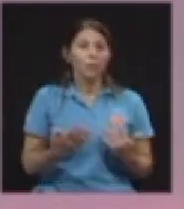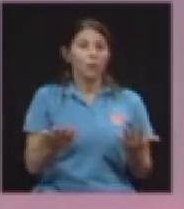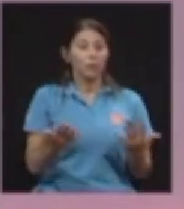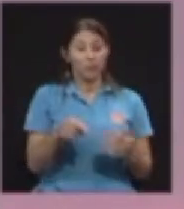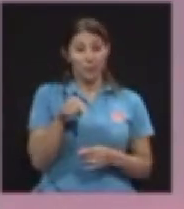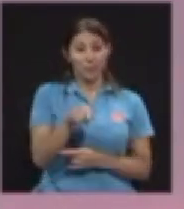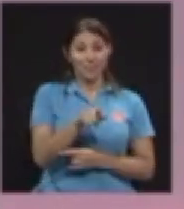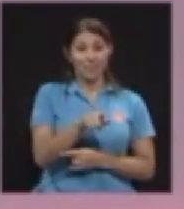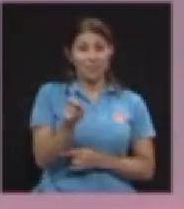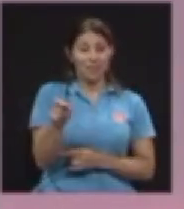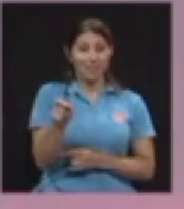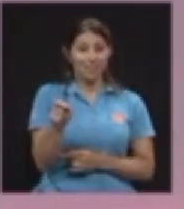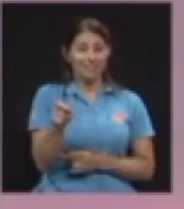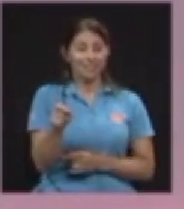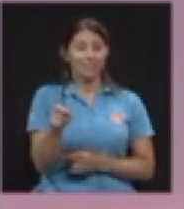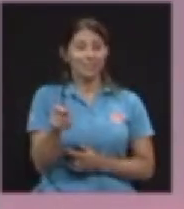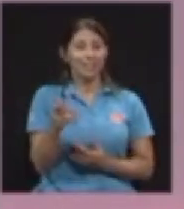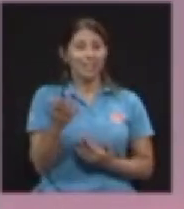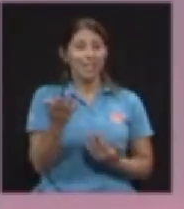mes en que él va a recibir